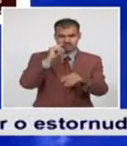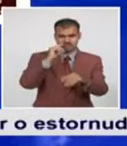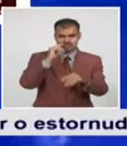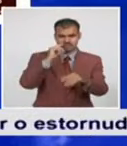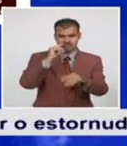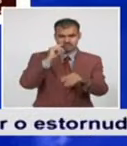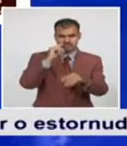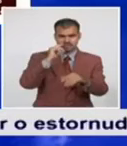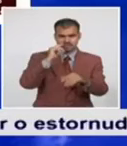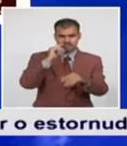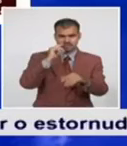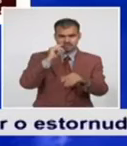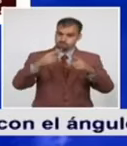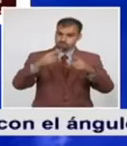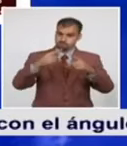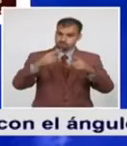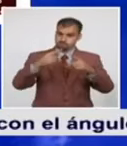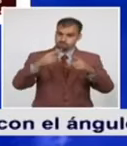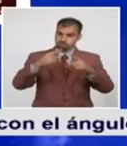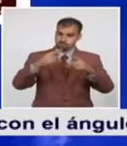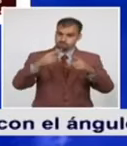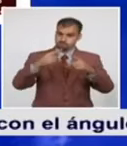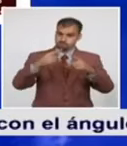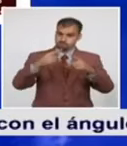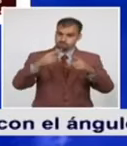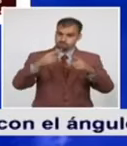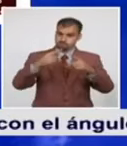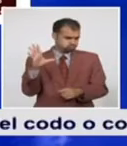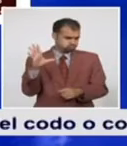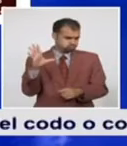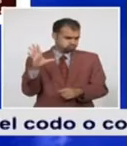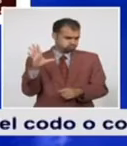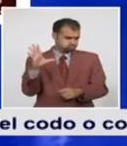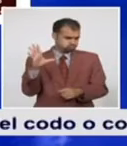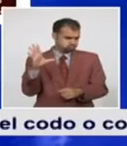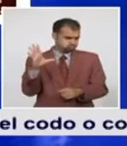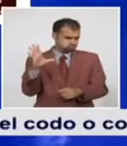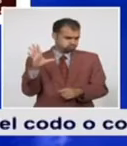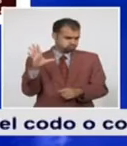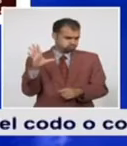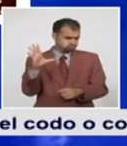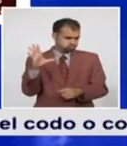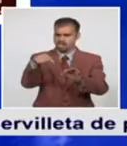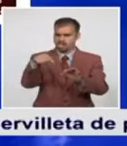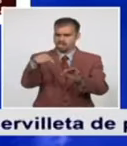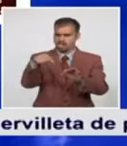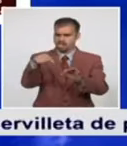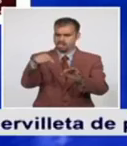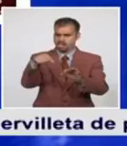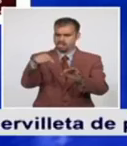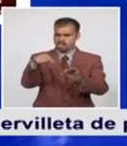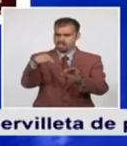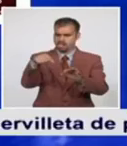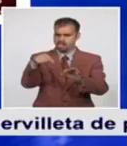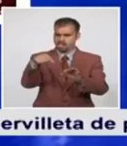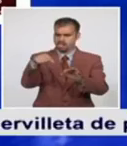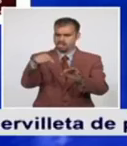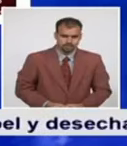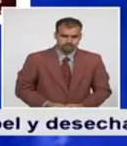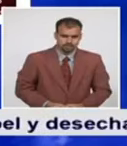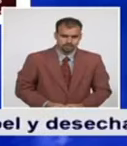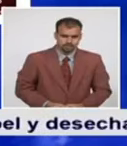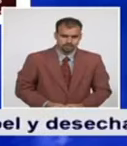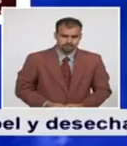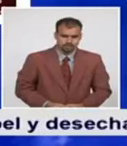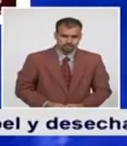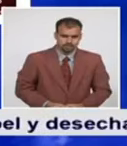reitero, de todos los territorios, incluyendo el municipio especial Isla de la Juventud, que ya hoy debe